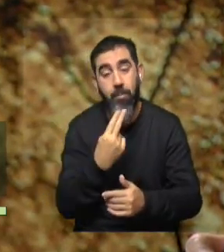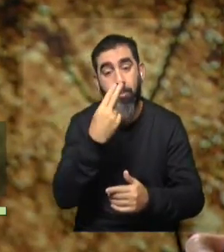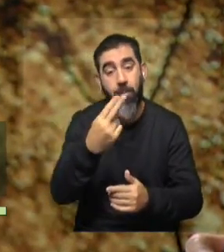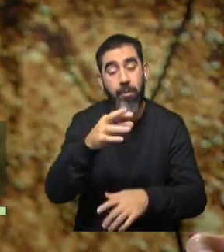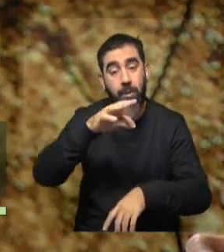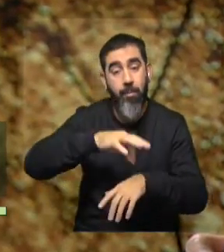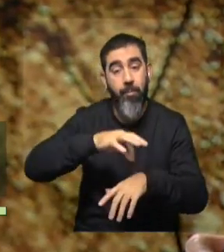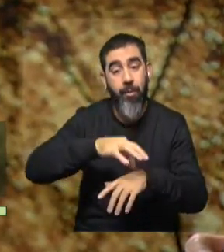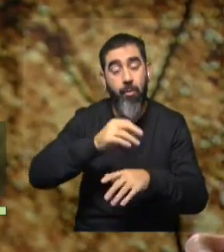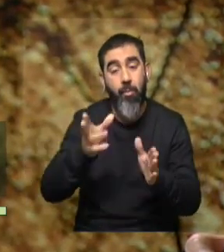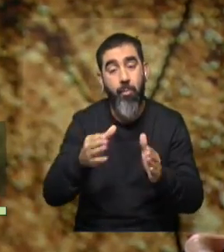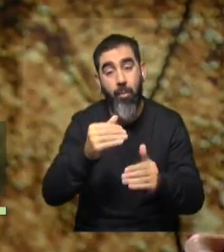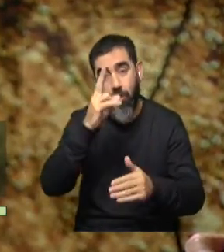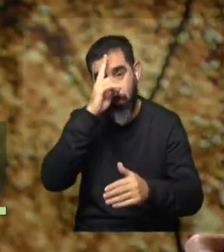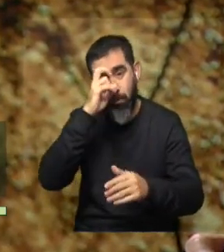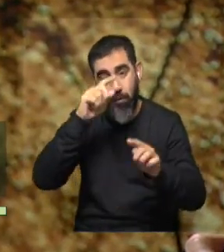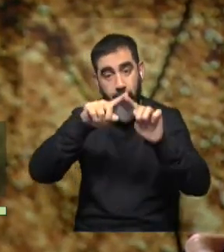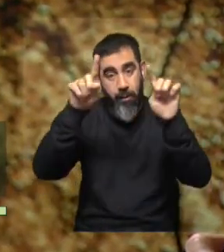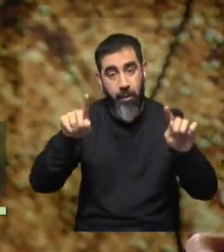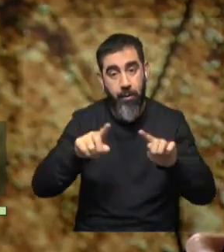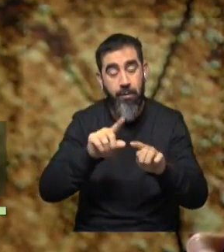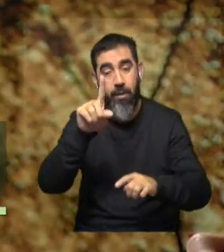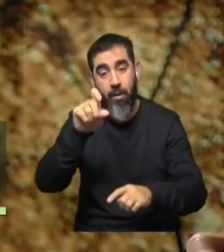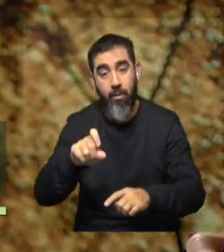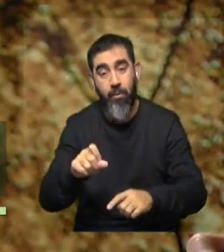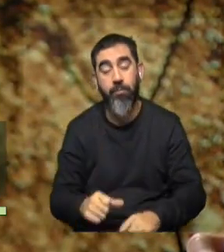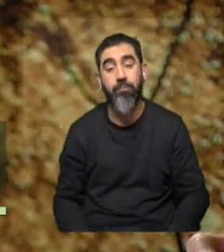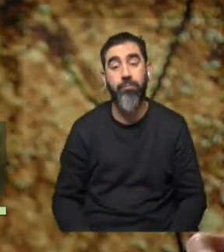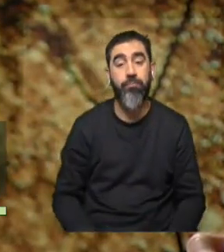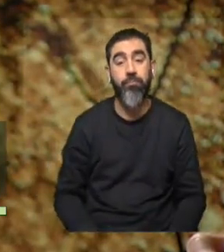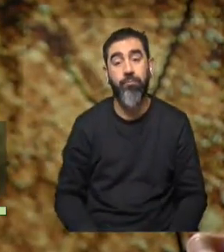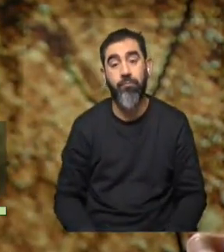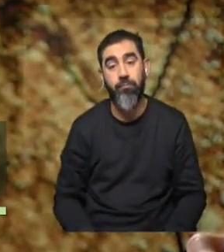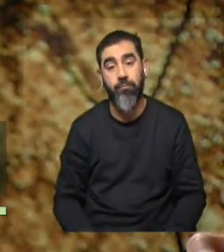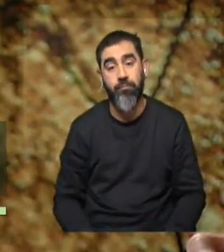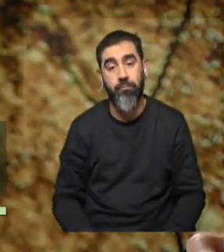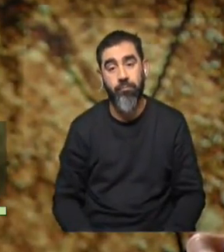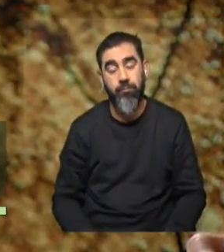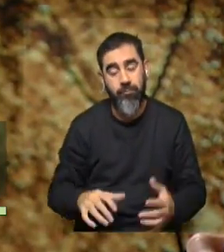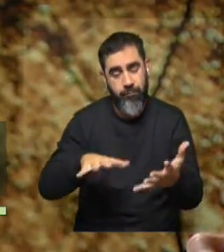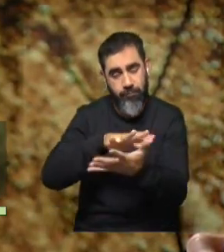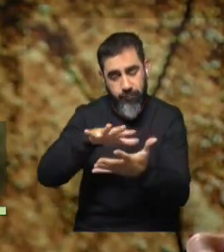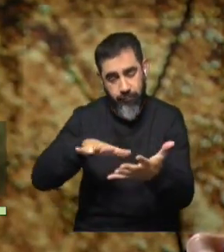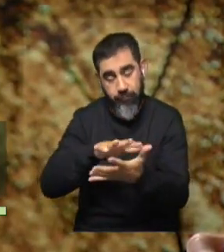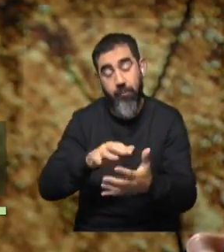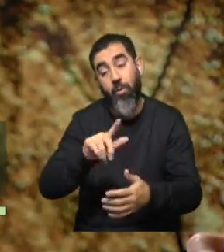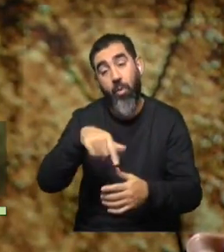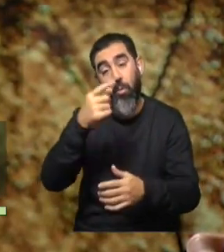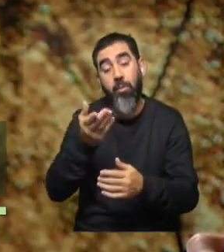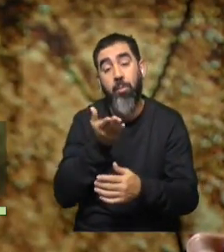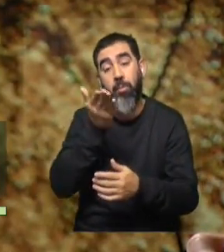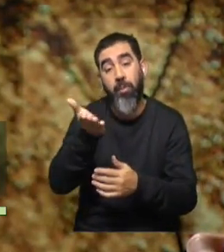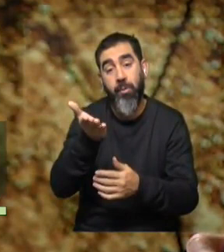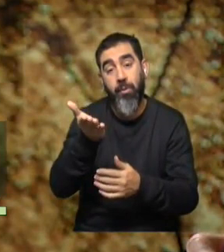a los médicos de las policlínicas a recetar agua y una de las líneas que trabajamos fue Quiero poner un poquito de contexto no fue pedir